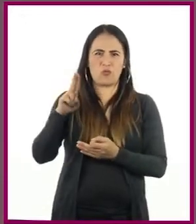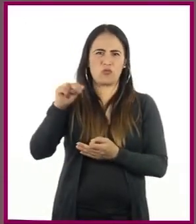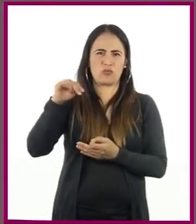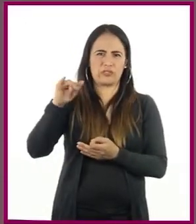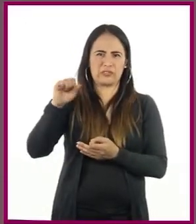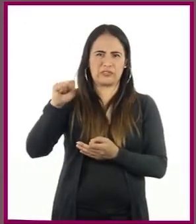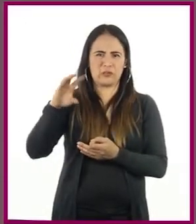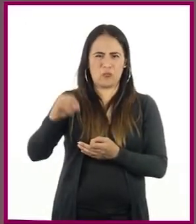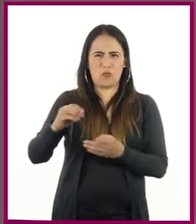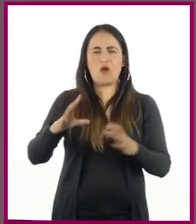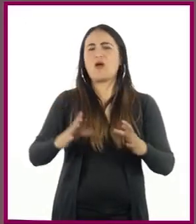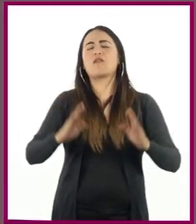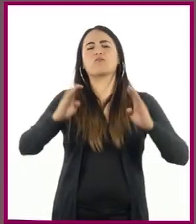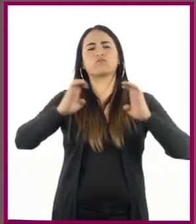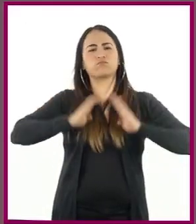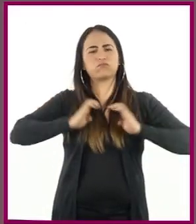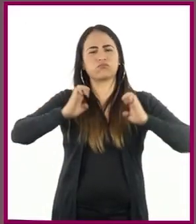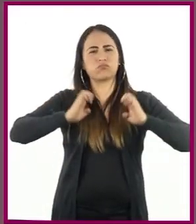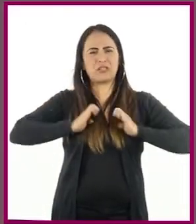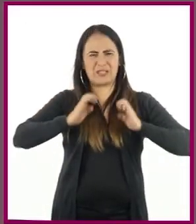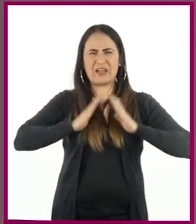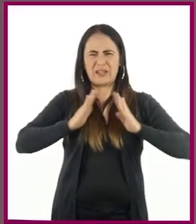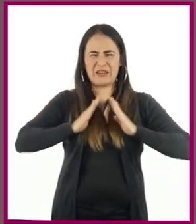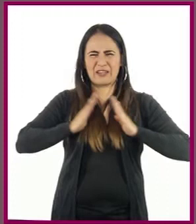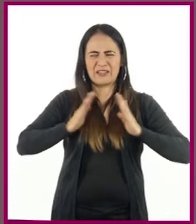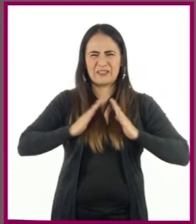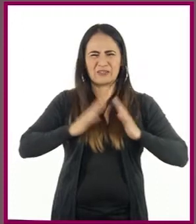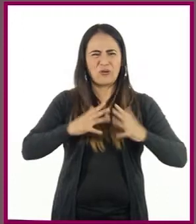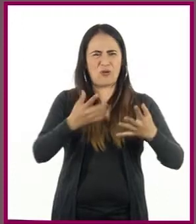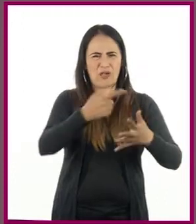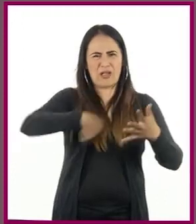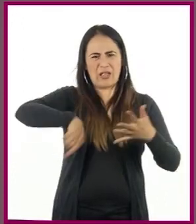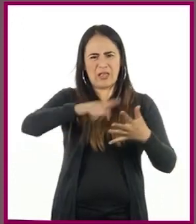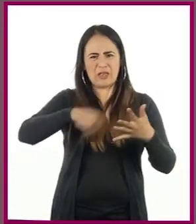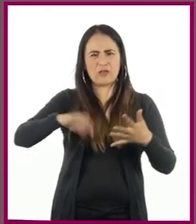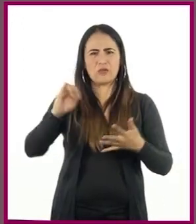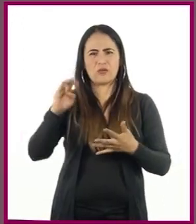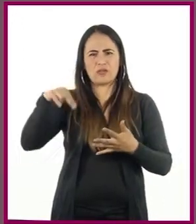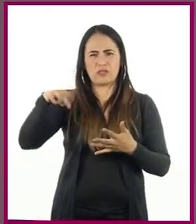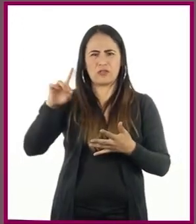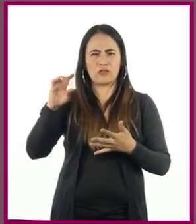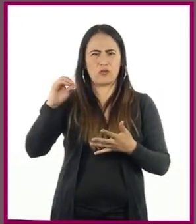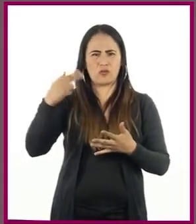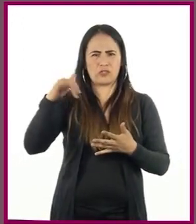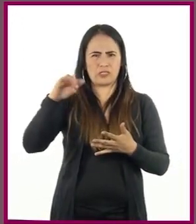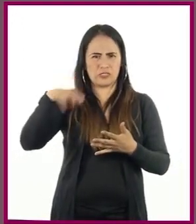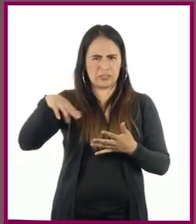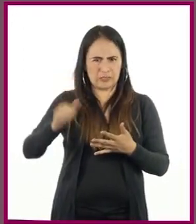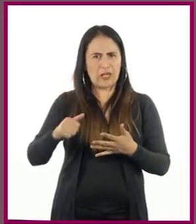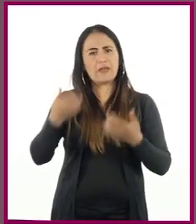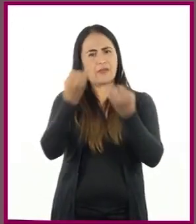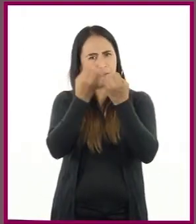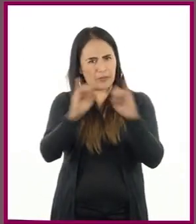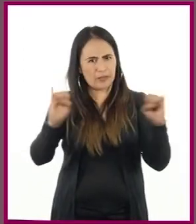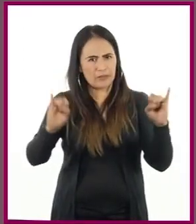ejército popular que buscaría la independencia de toda Indochina. Desde 1946